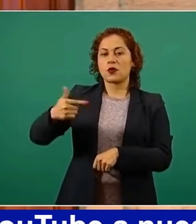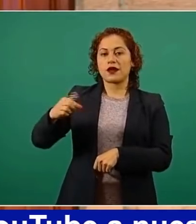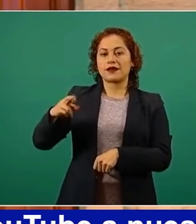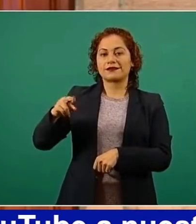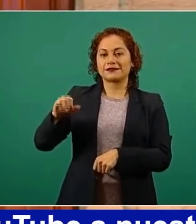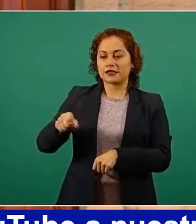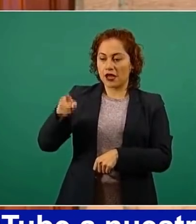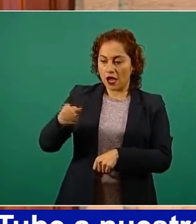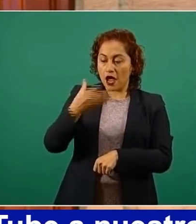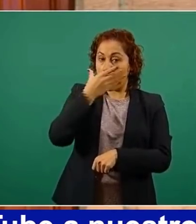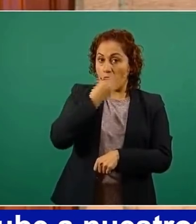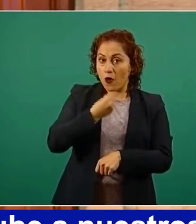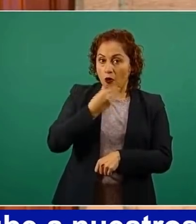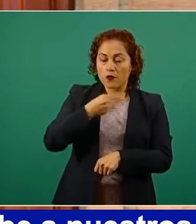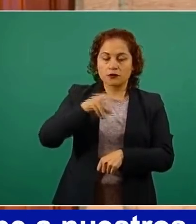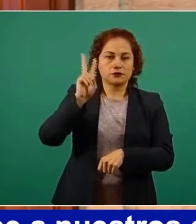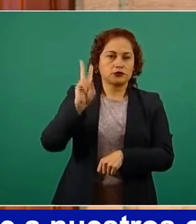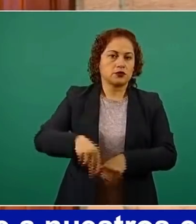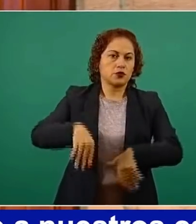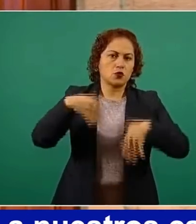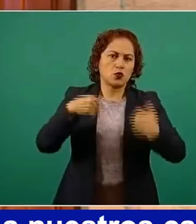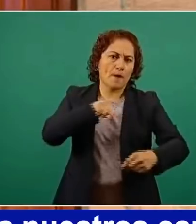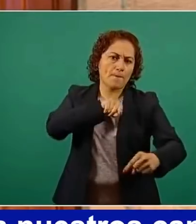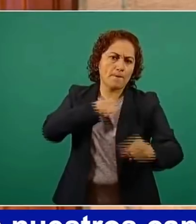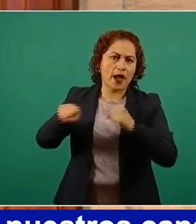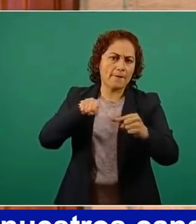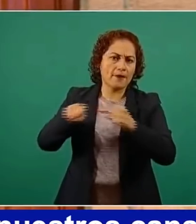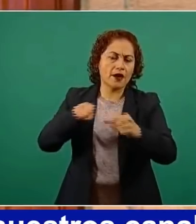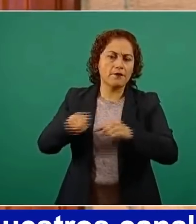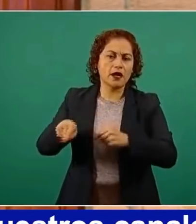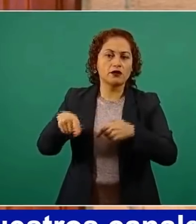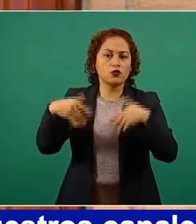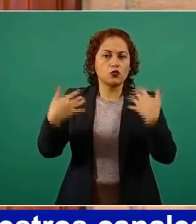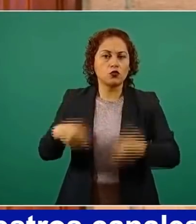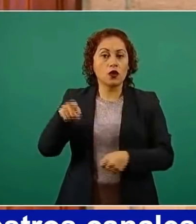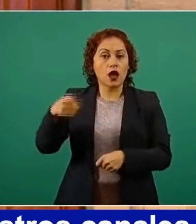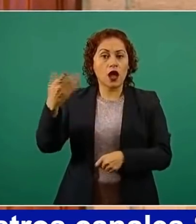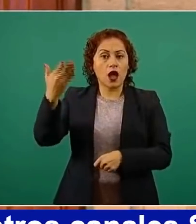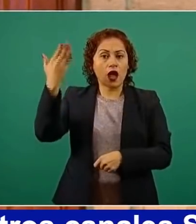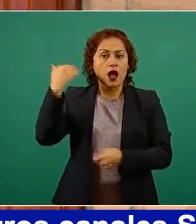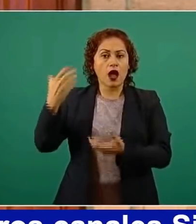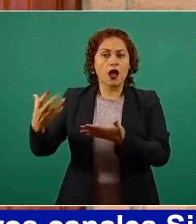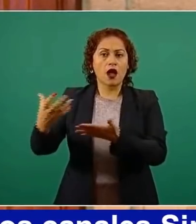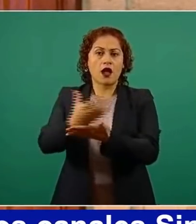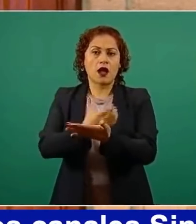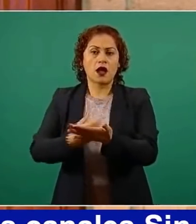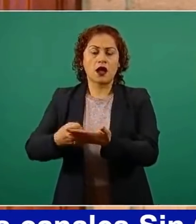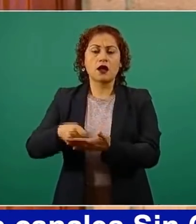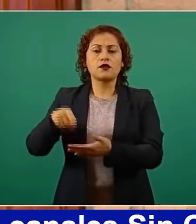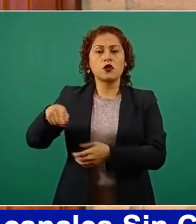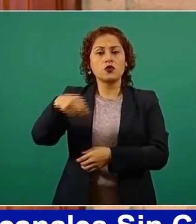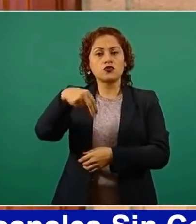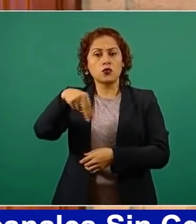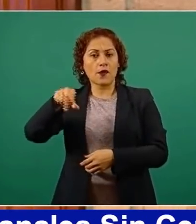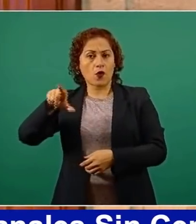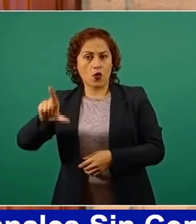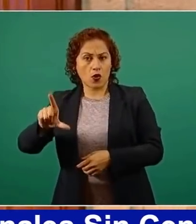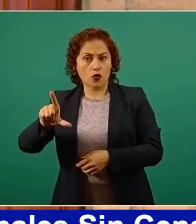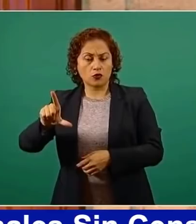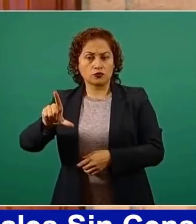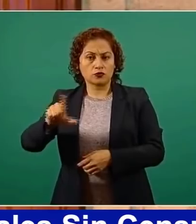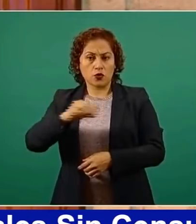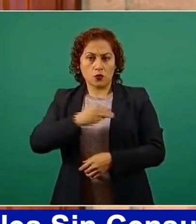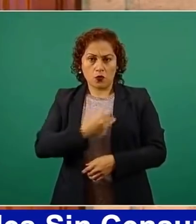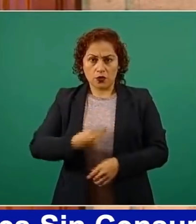más tenaces detractores, que triunfa en el distrito de Lampazos, Nuevo León, y el